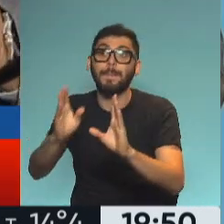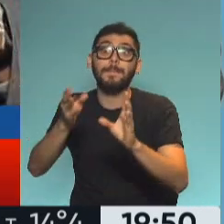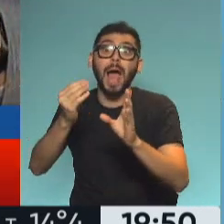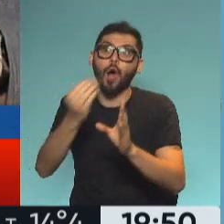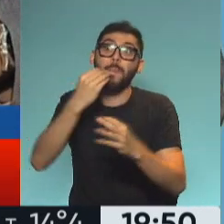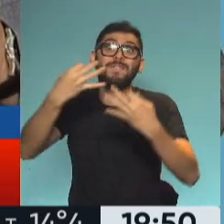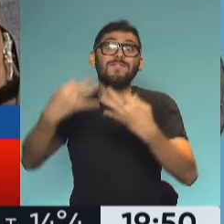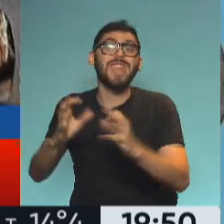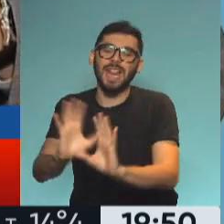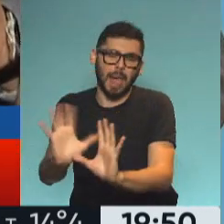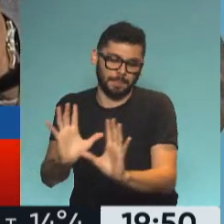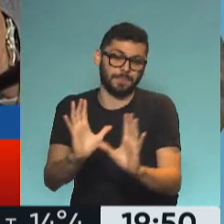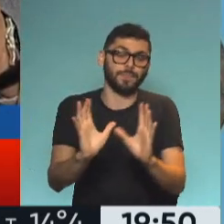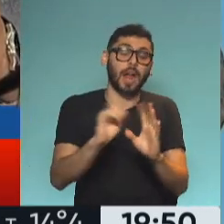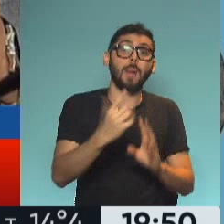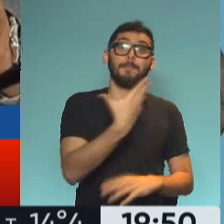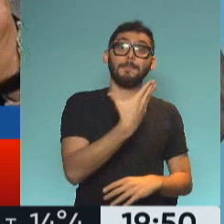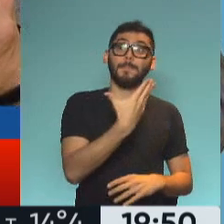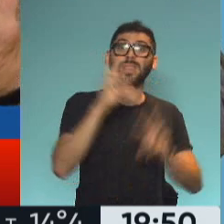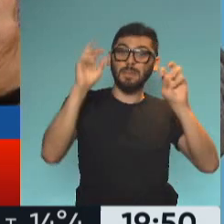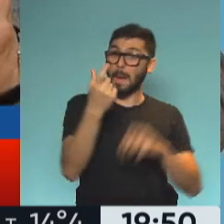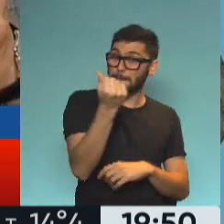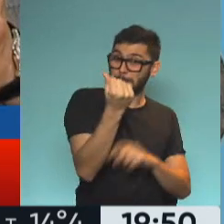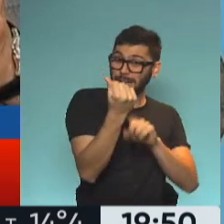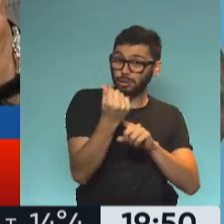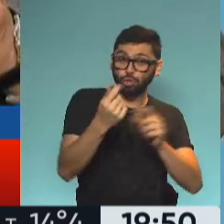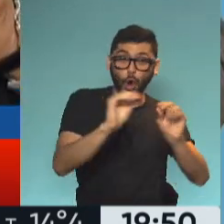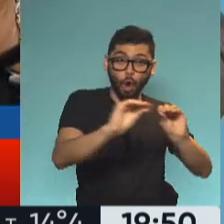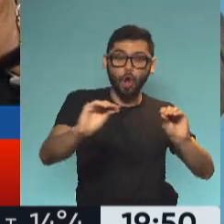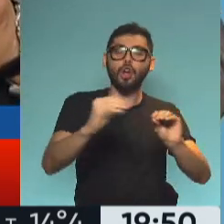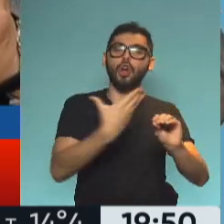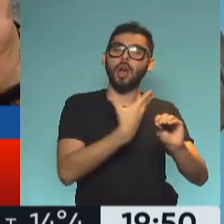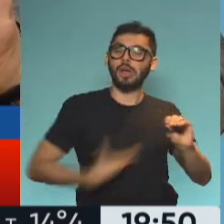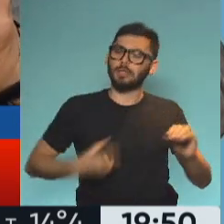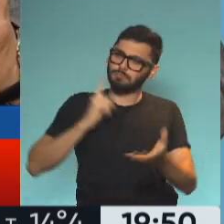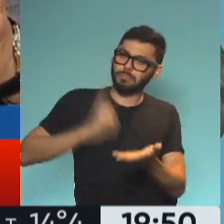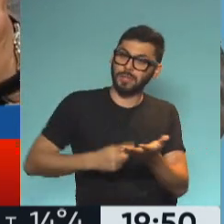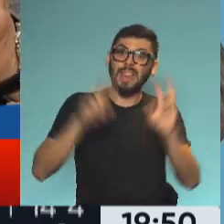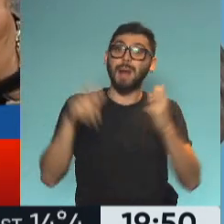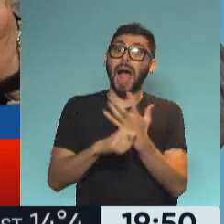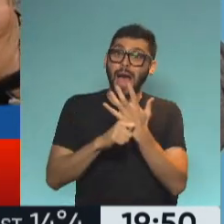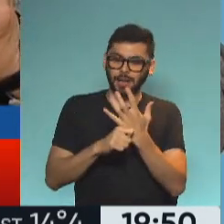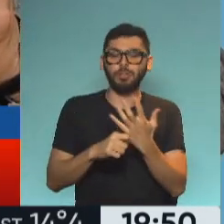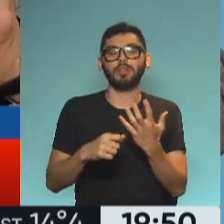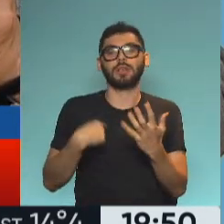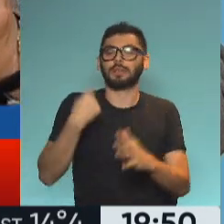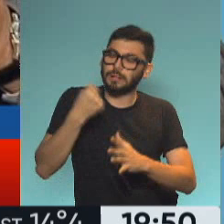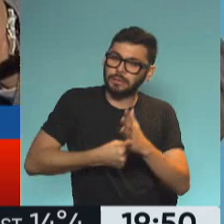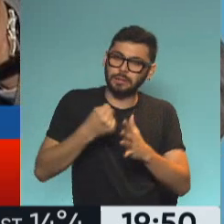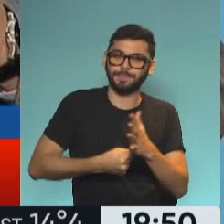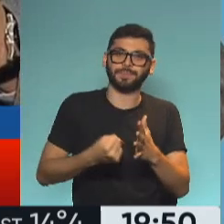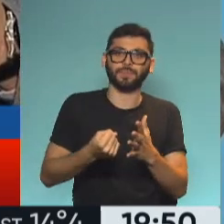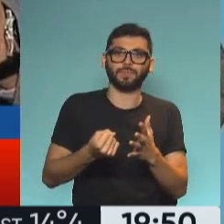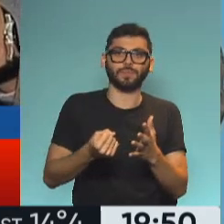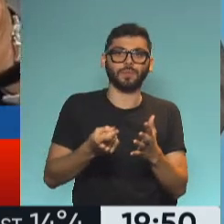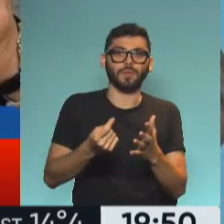El presidente, respecto al tema de precios, ha tomado una decisión importante en términos del tema de carne. Estamos fortaleciendo claramente lo que tiene que ver con la